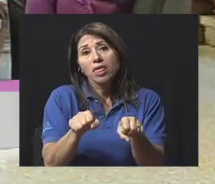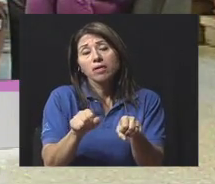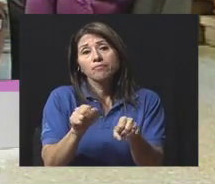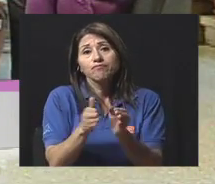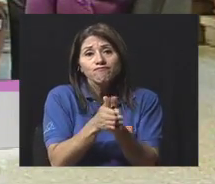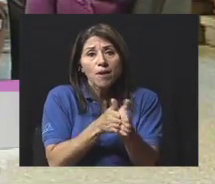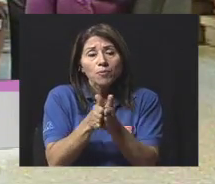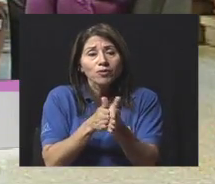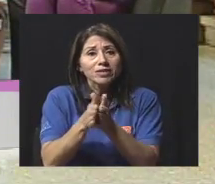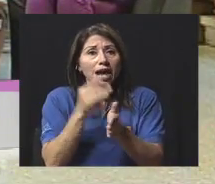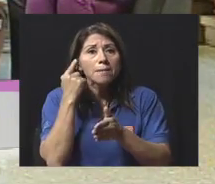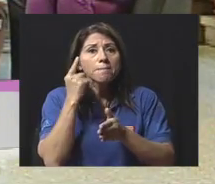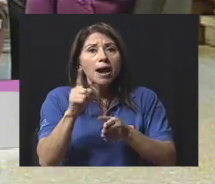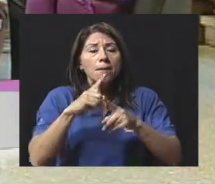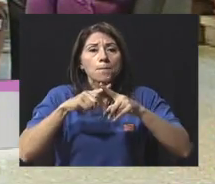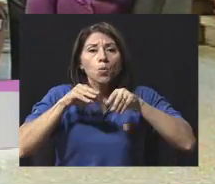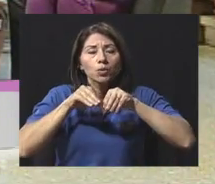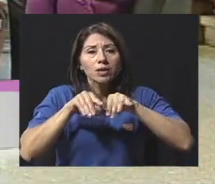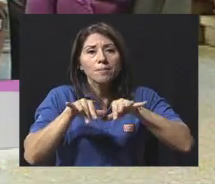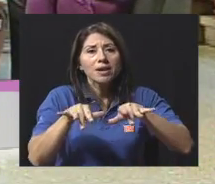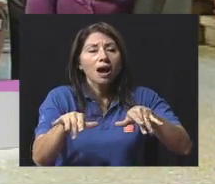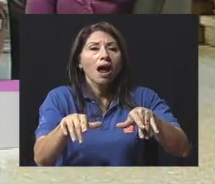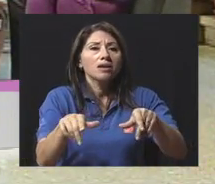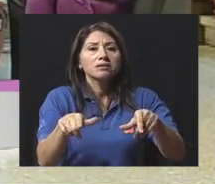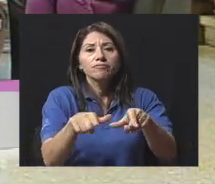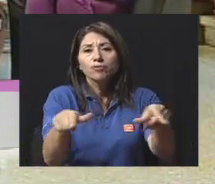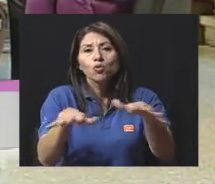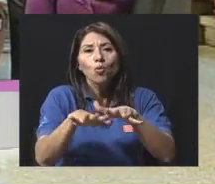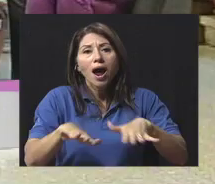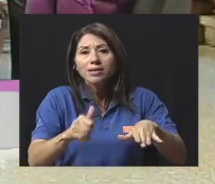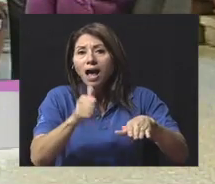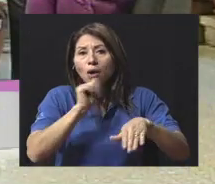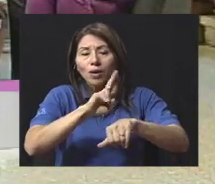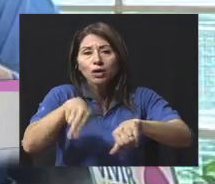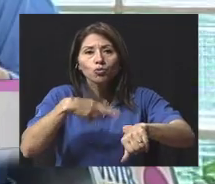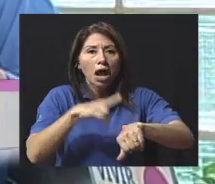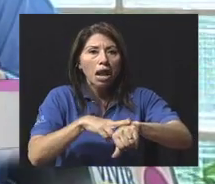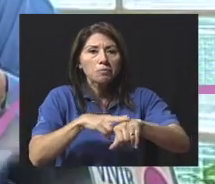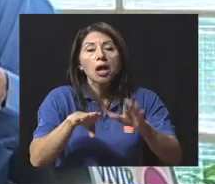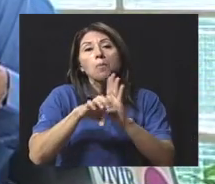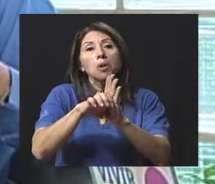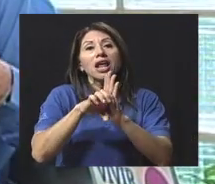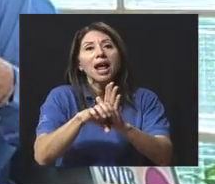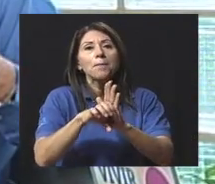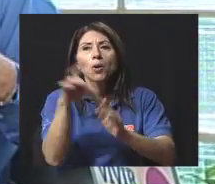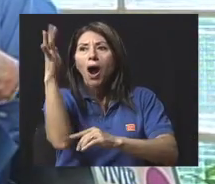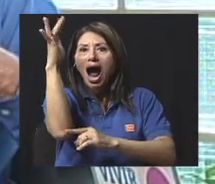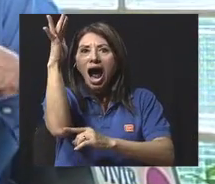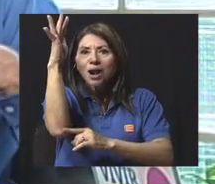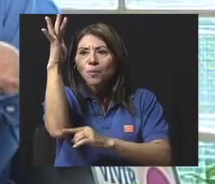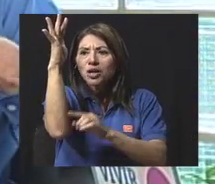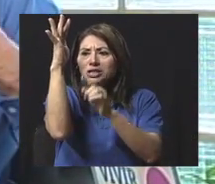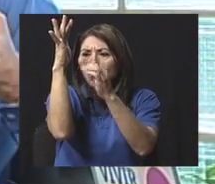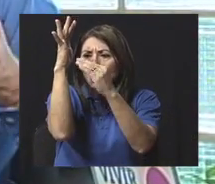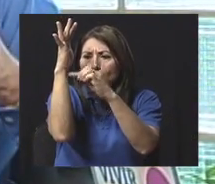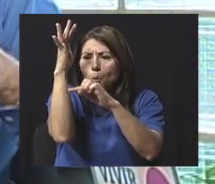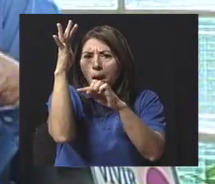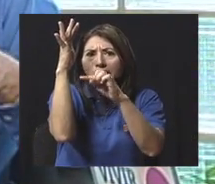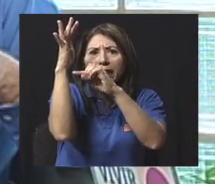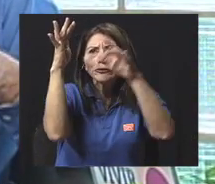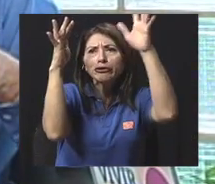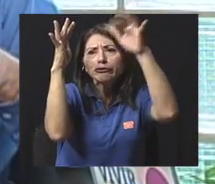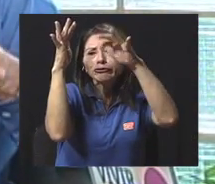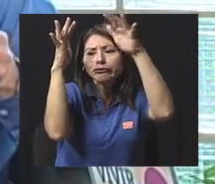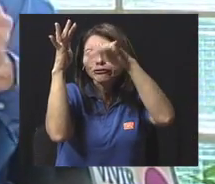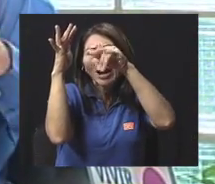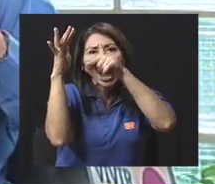y desarrollo larval eh e depósitos de agua natural huecos de los árboles por ejemplo o algún otro tipo